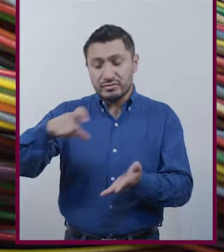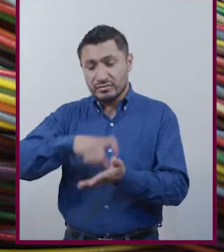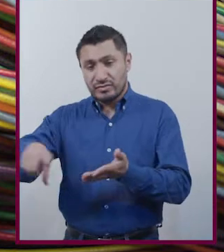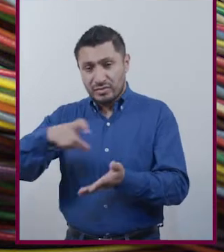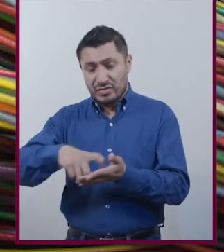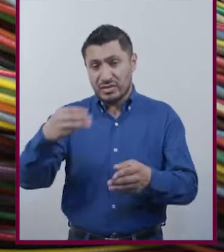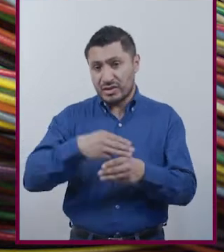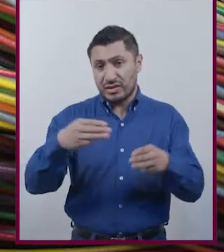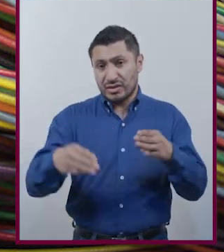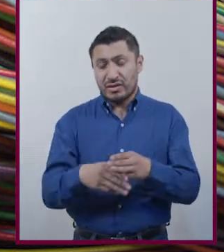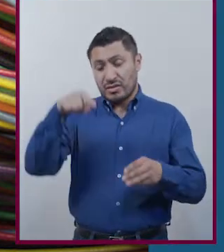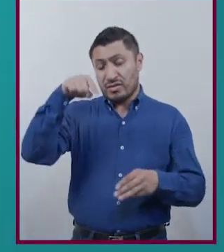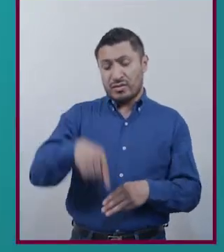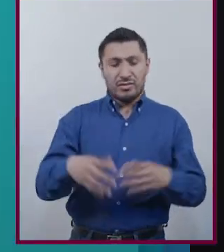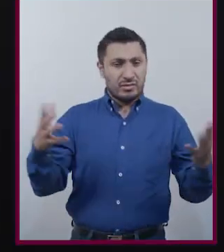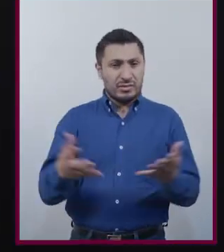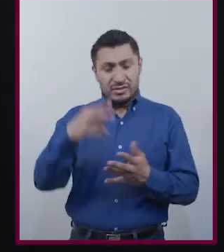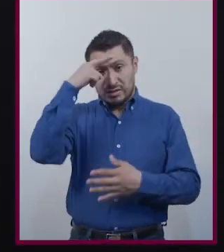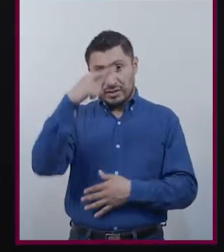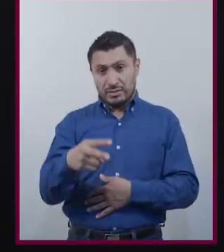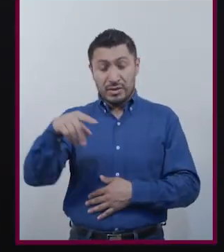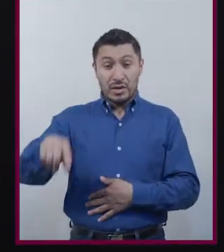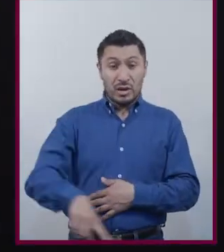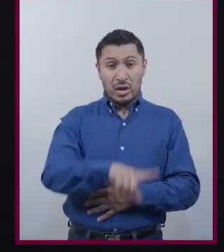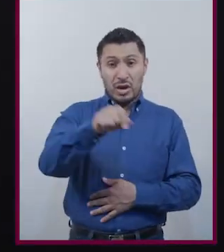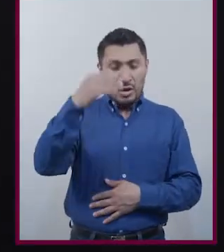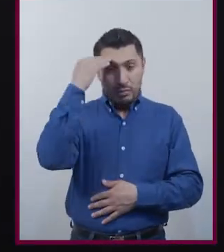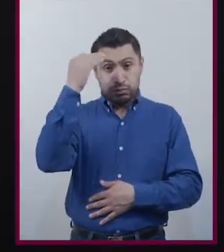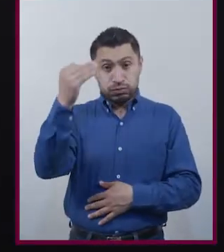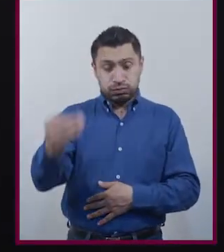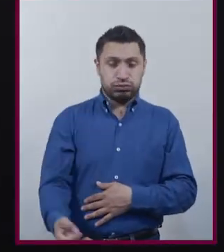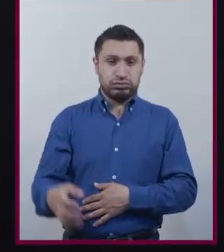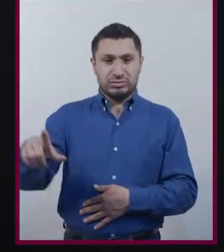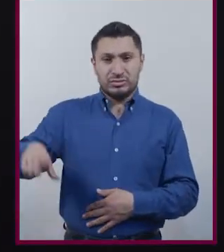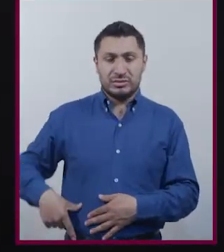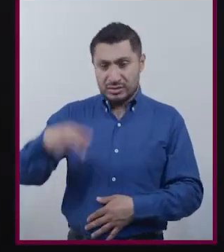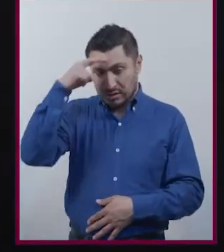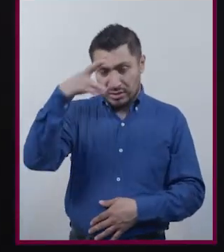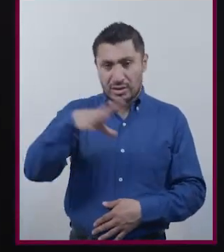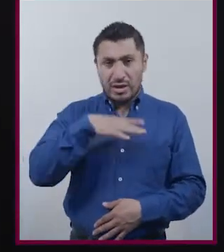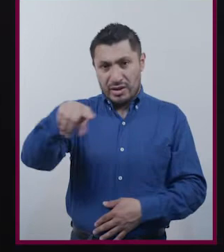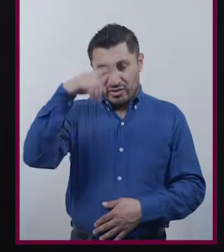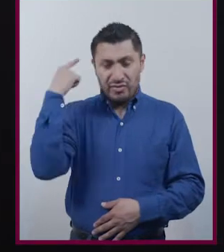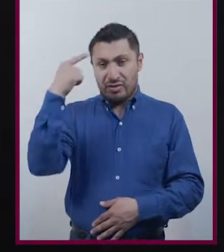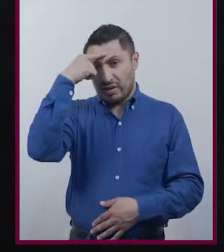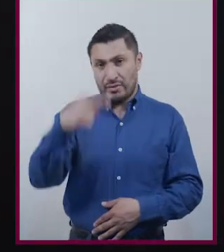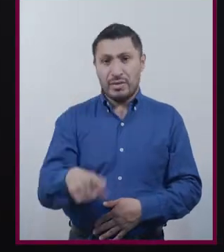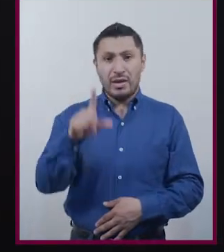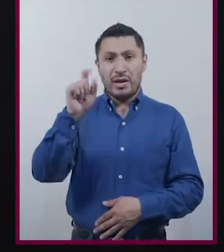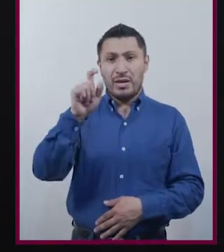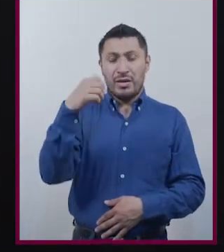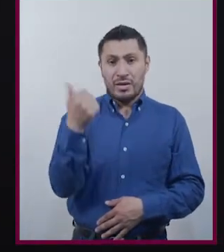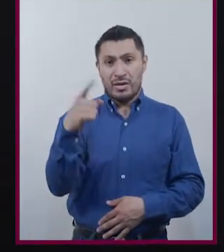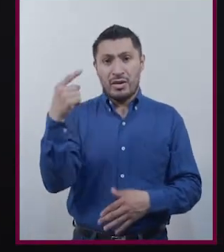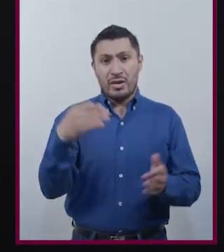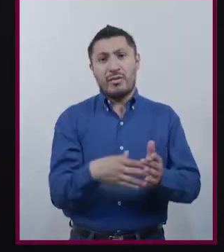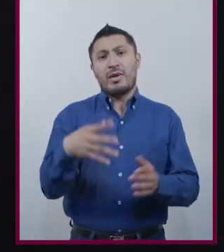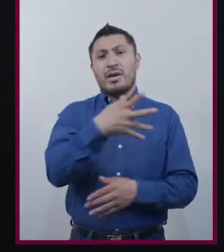materia prima hecha en México. Tiempo después, el Estado mexicano otorgó facilidades para que el 20 de agosto